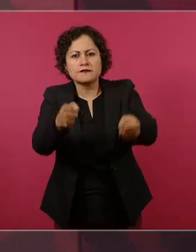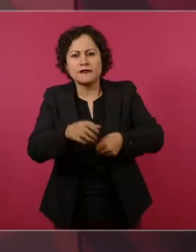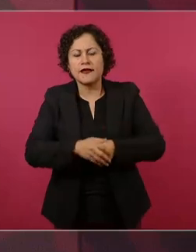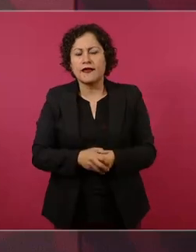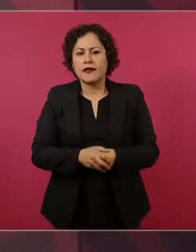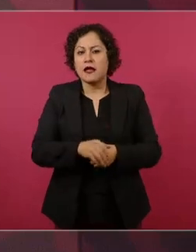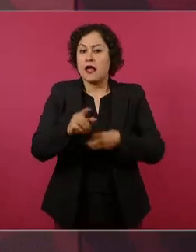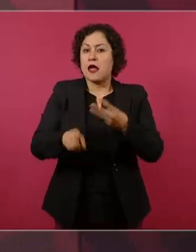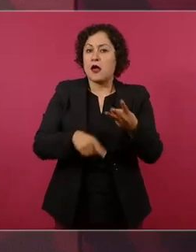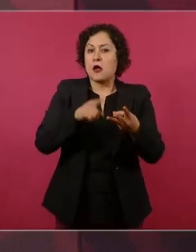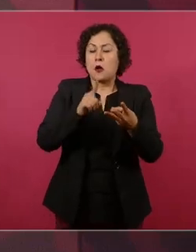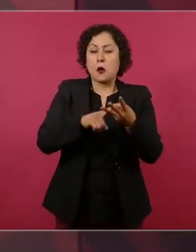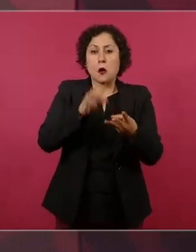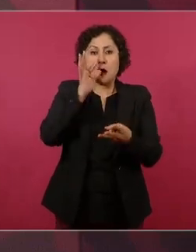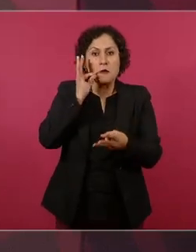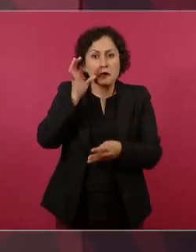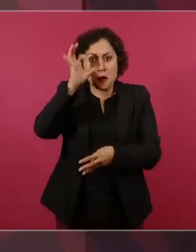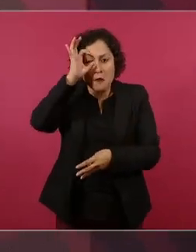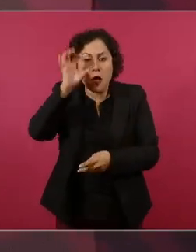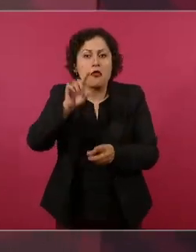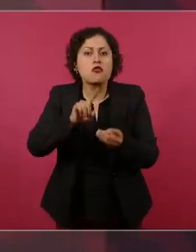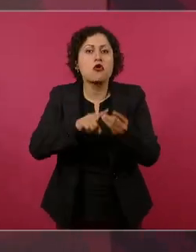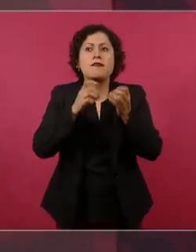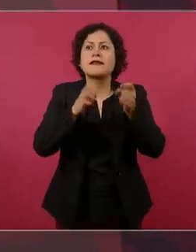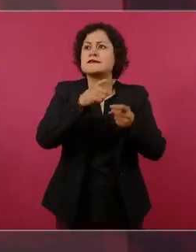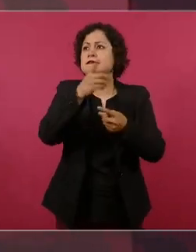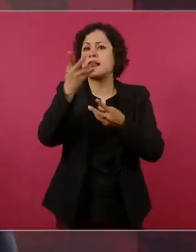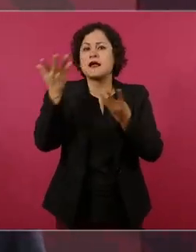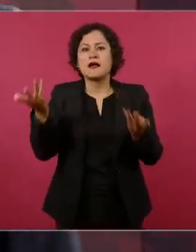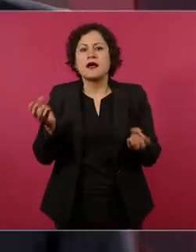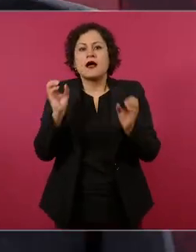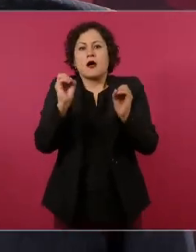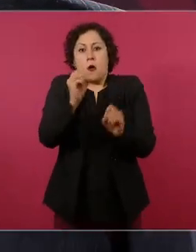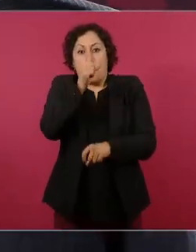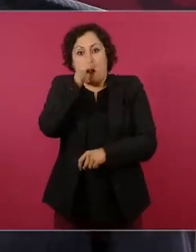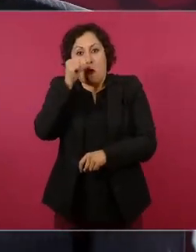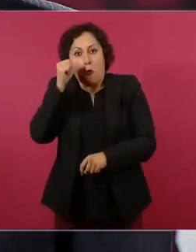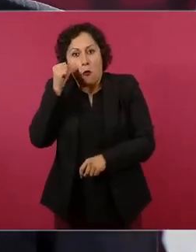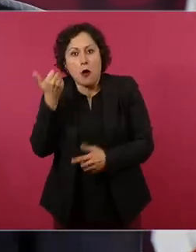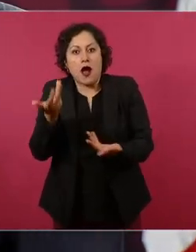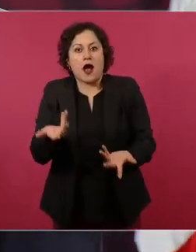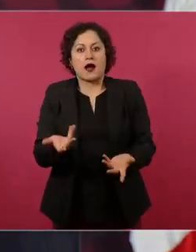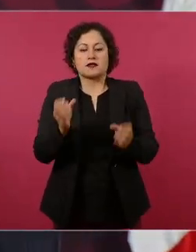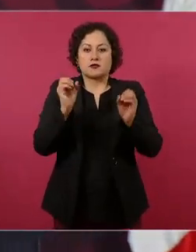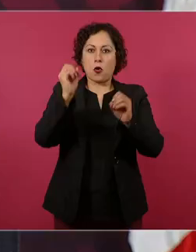Y repito, los Juárez y los curas rebeldes,